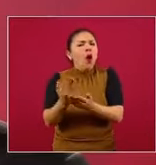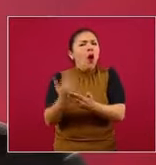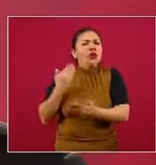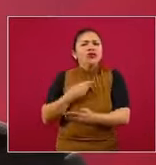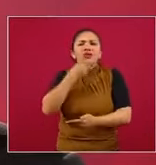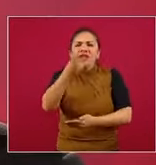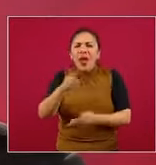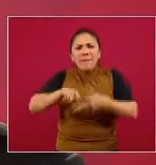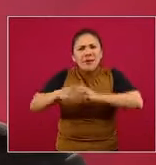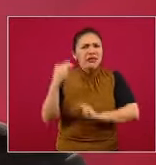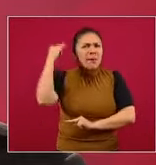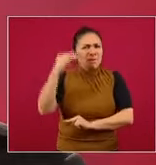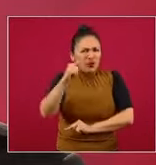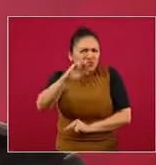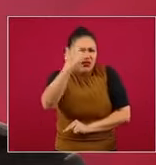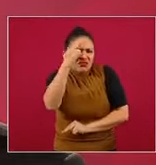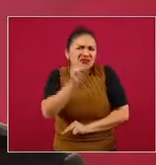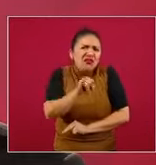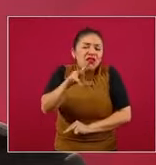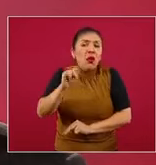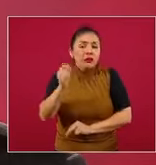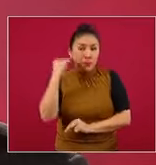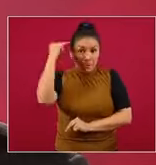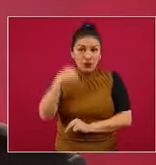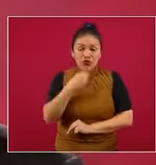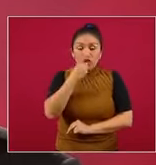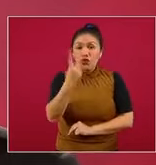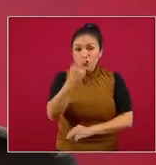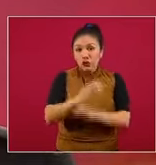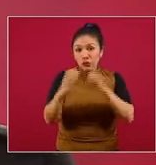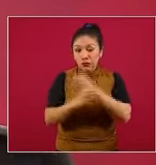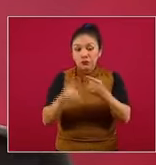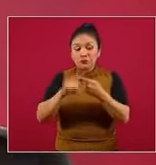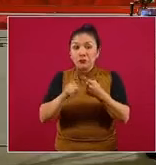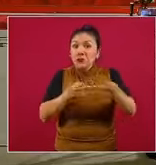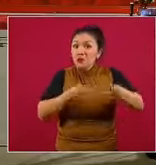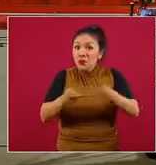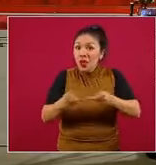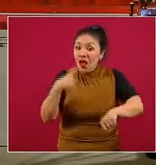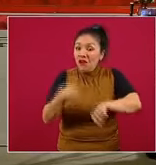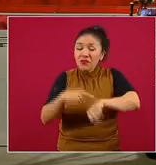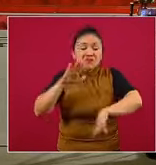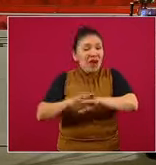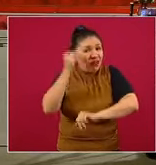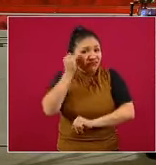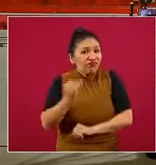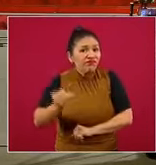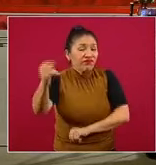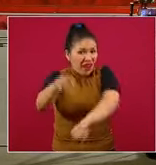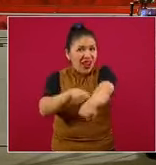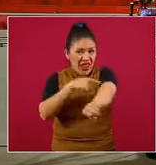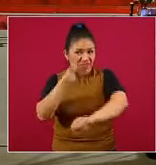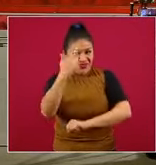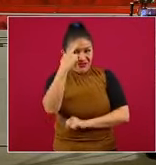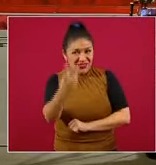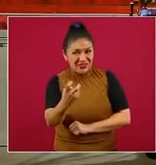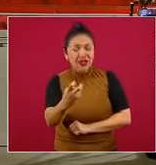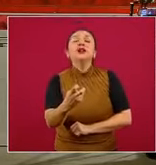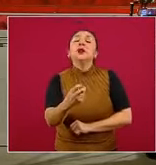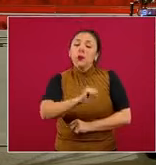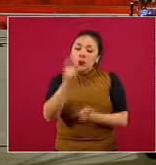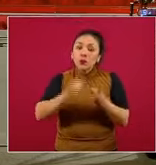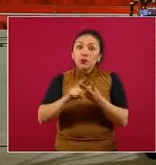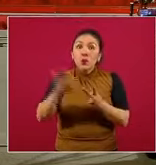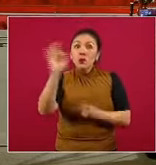anunciado desde marzo, no sé si se acuerdan que en marzo decíamos dos cosas: preparémonos para una epidemia larga, ¿se acuerdan de eso? Y dijimos, cuando